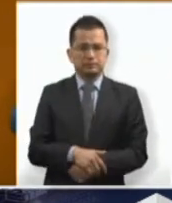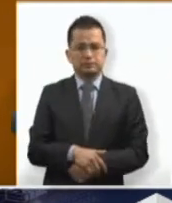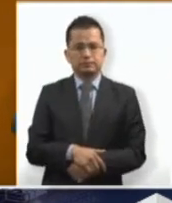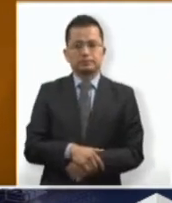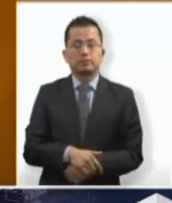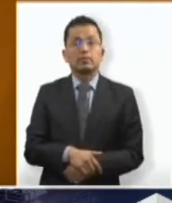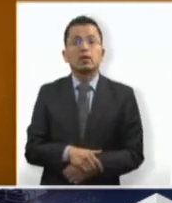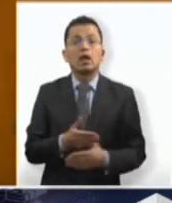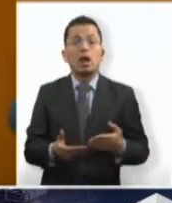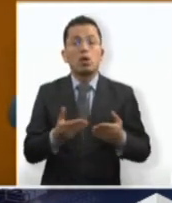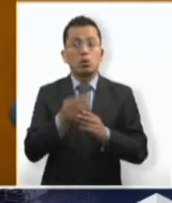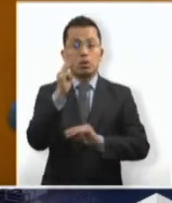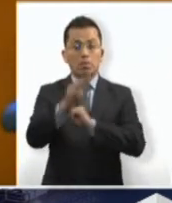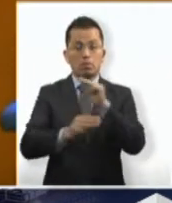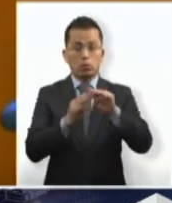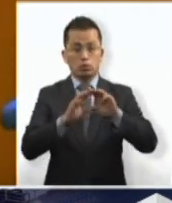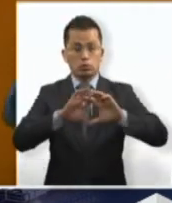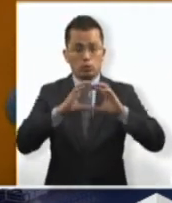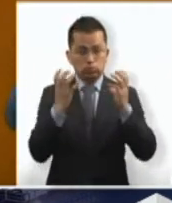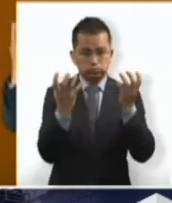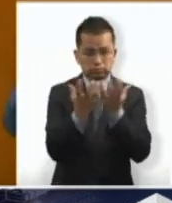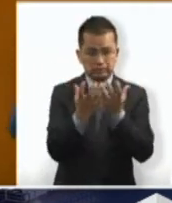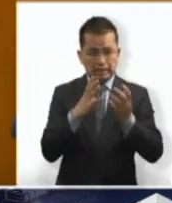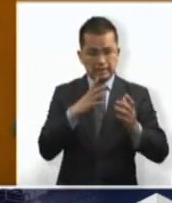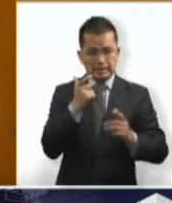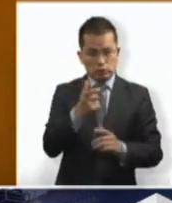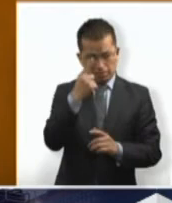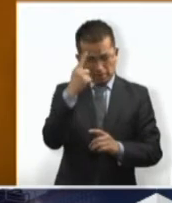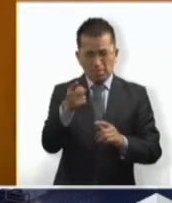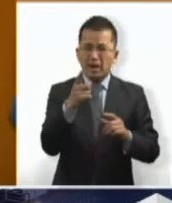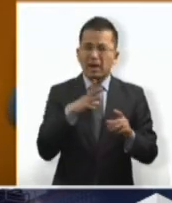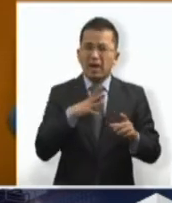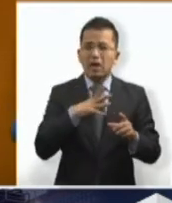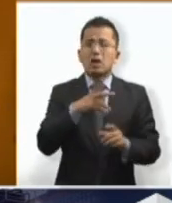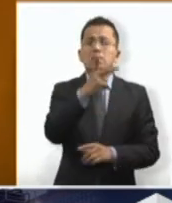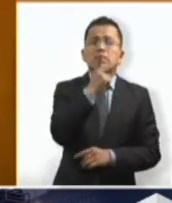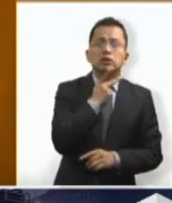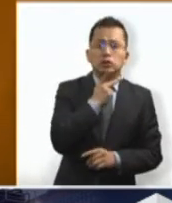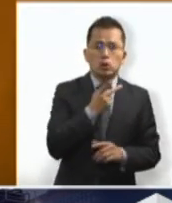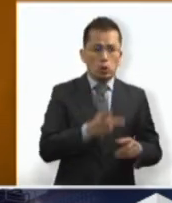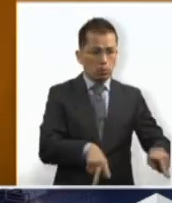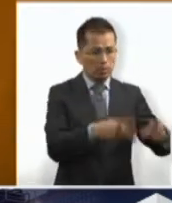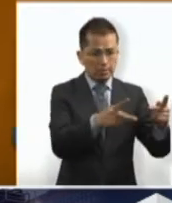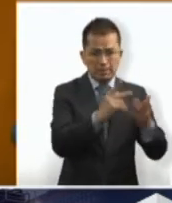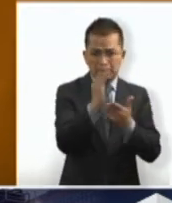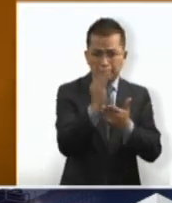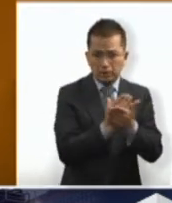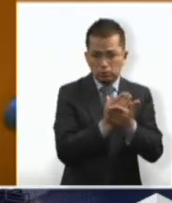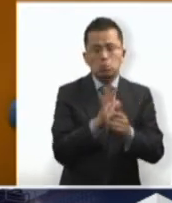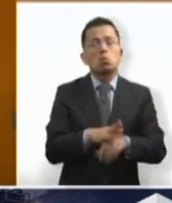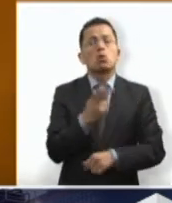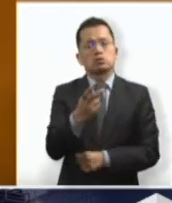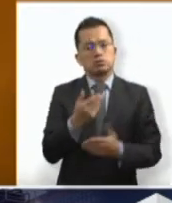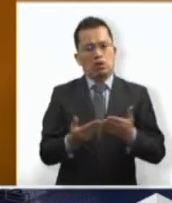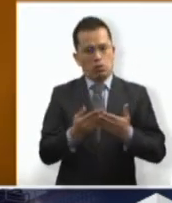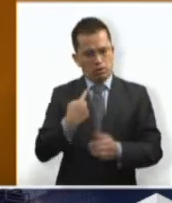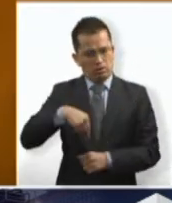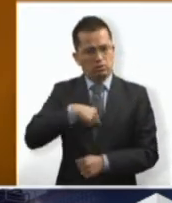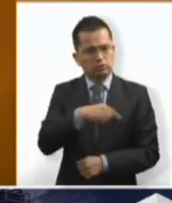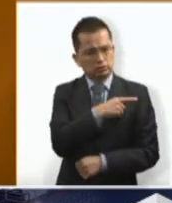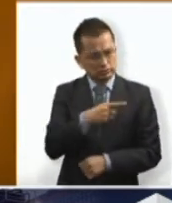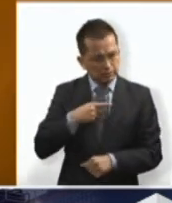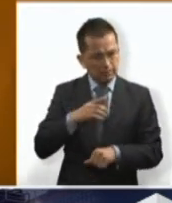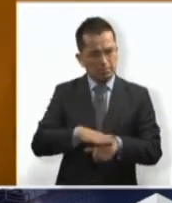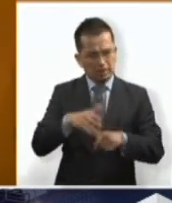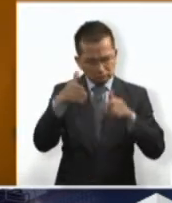de la economía mundial y la baja en los ingresos petroleros nos llaman con urgencia a perfeccionar nuevos mecanismos legales en